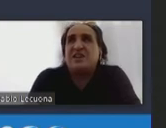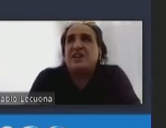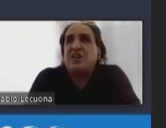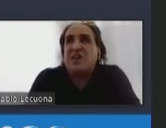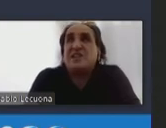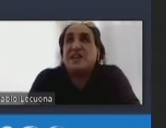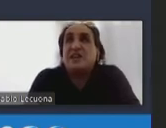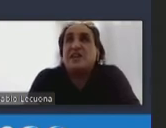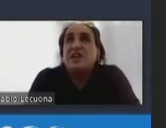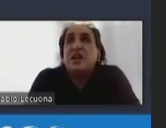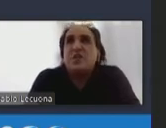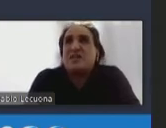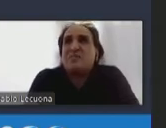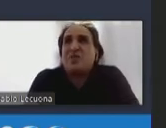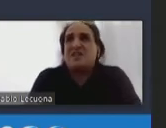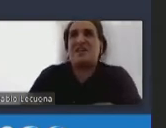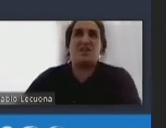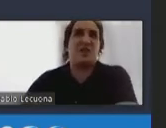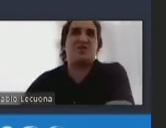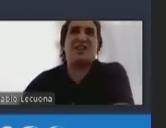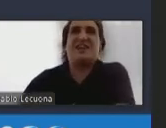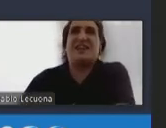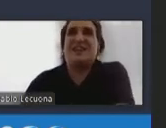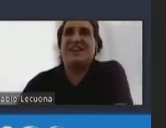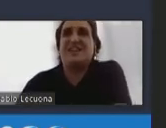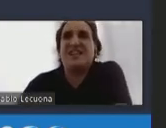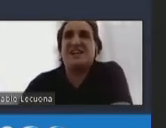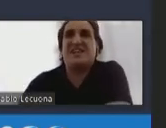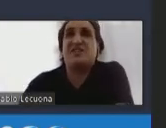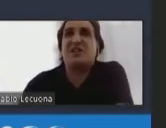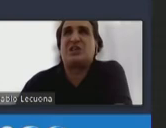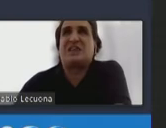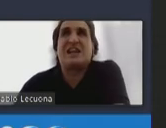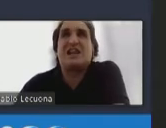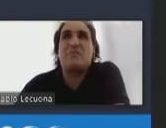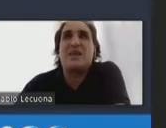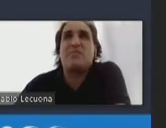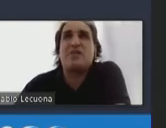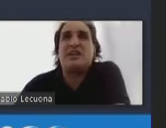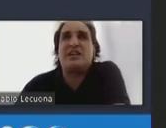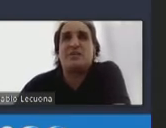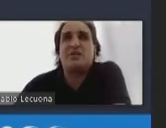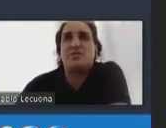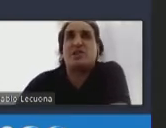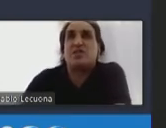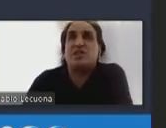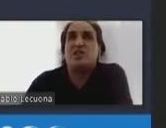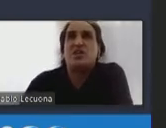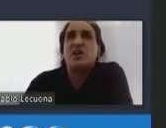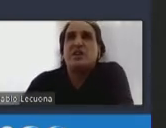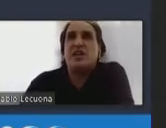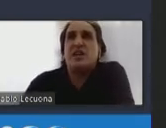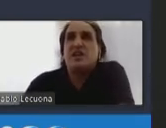canal, afuera se quedan. Y pasamos al siguiente paso de esta charla, que es corta, que es rápida, pero que intentamos hacer un